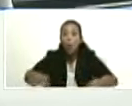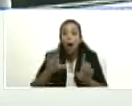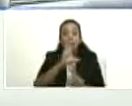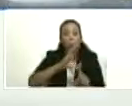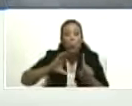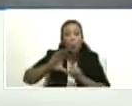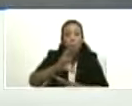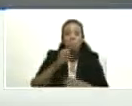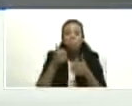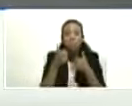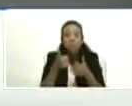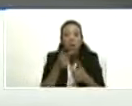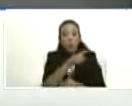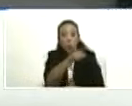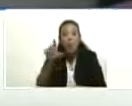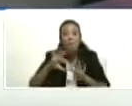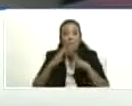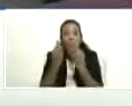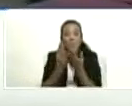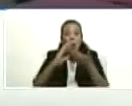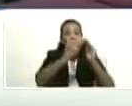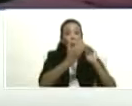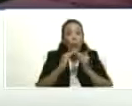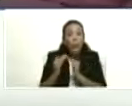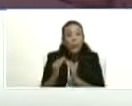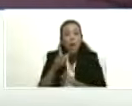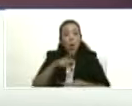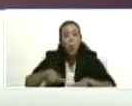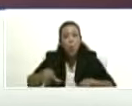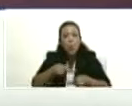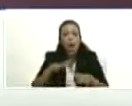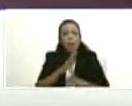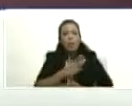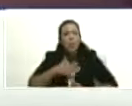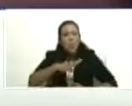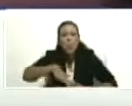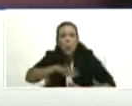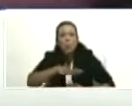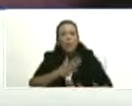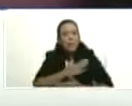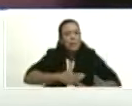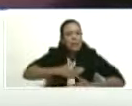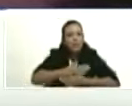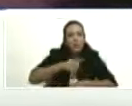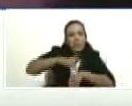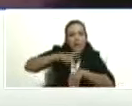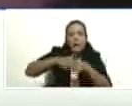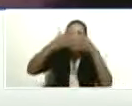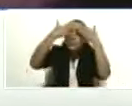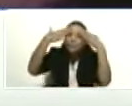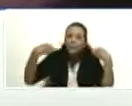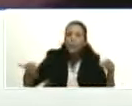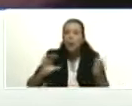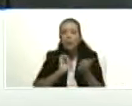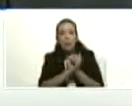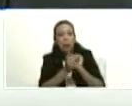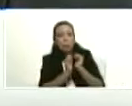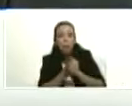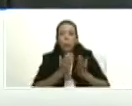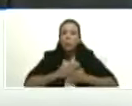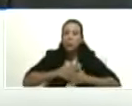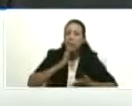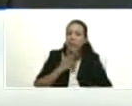comunes, para que toda la comunidad tenga donde disfrutar un momento de ejercicio,